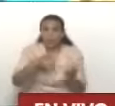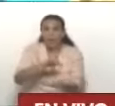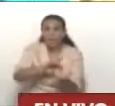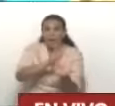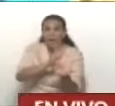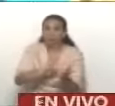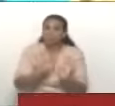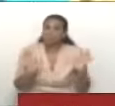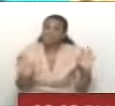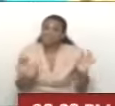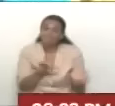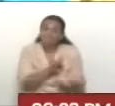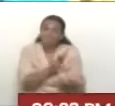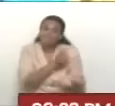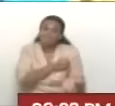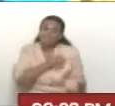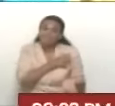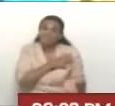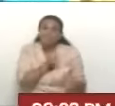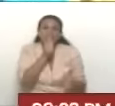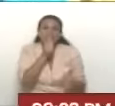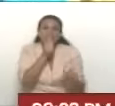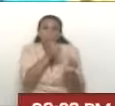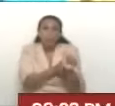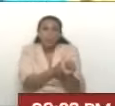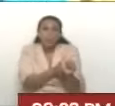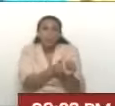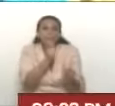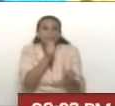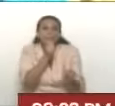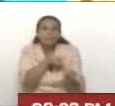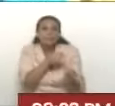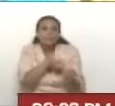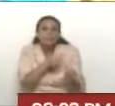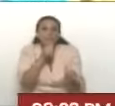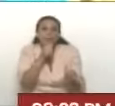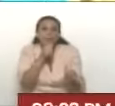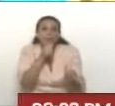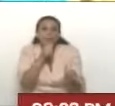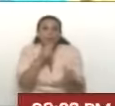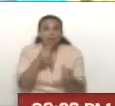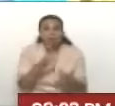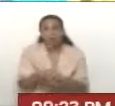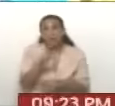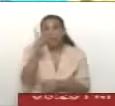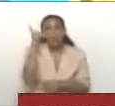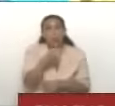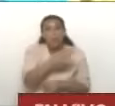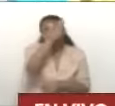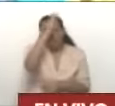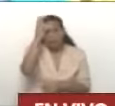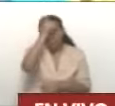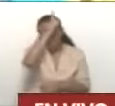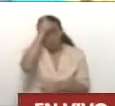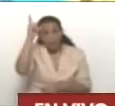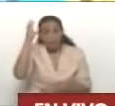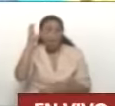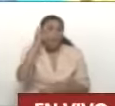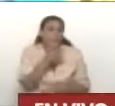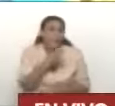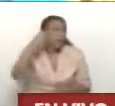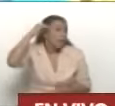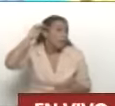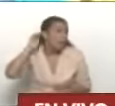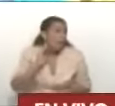sacaron. ¿Quién estaba detrás del títere, Ernesto Villegas? Los López, los Capriles, la Machado,